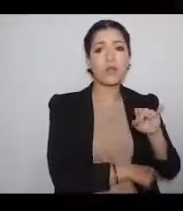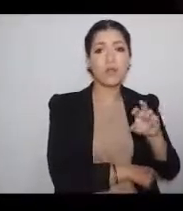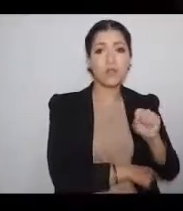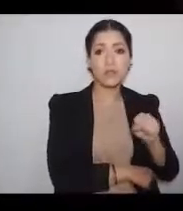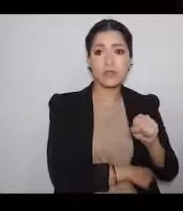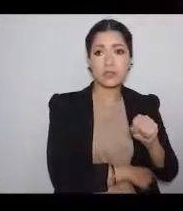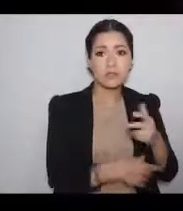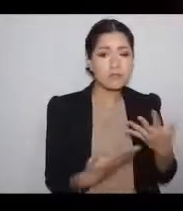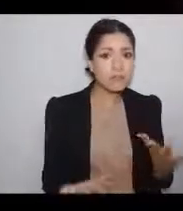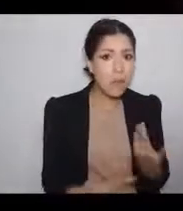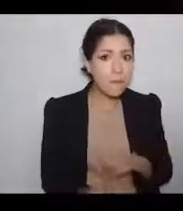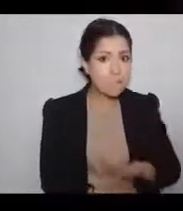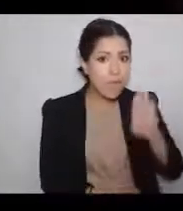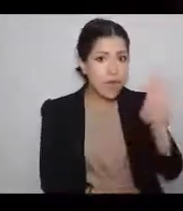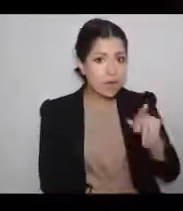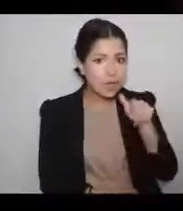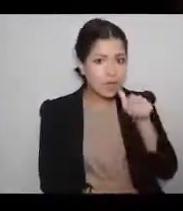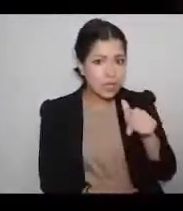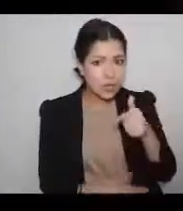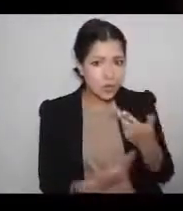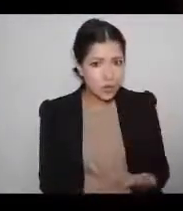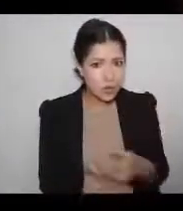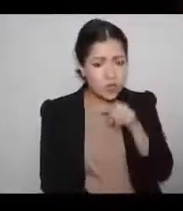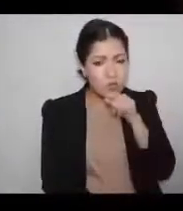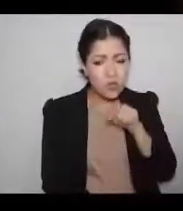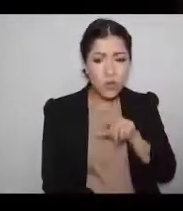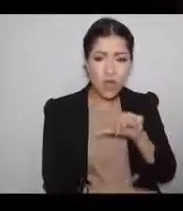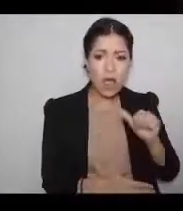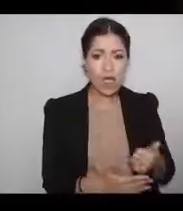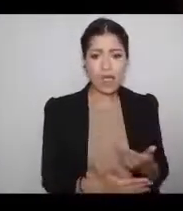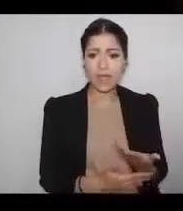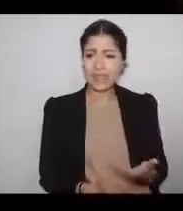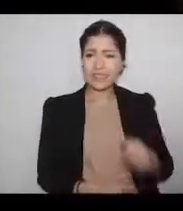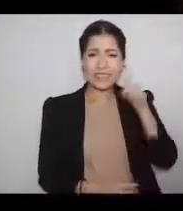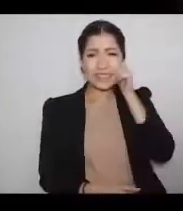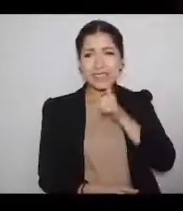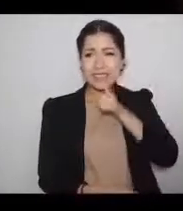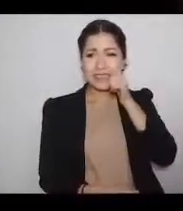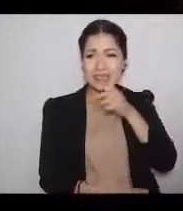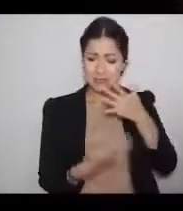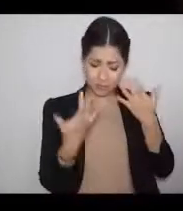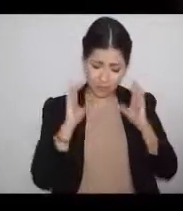límite. Es como si tuvieras el culo en todo el cuerpo.